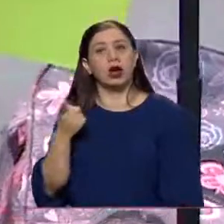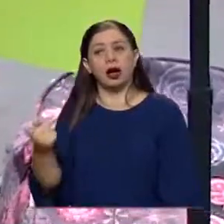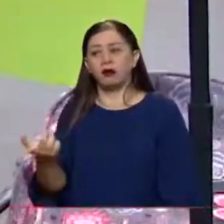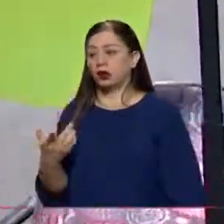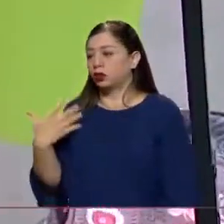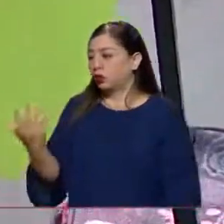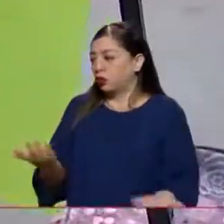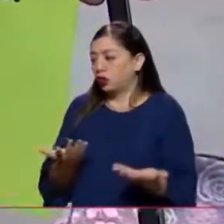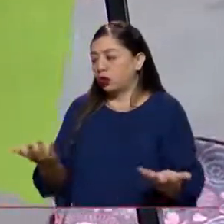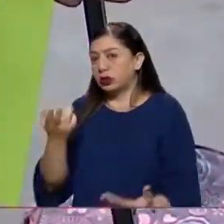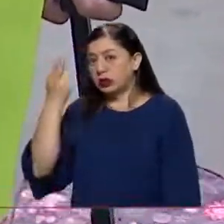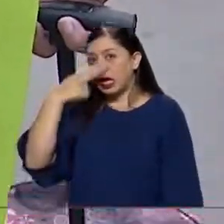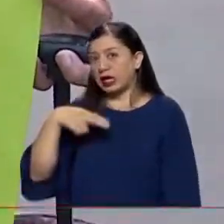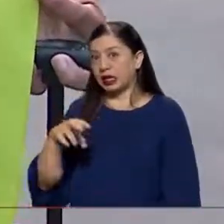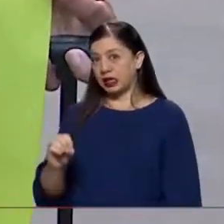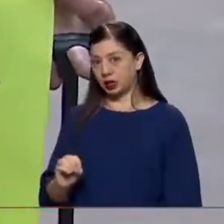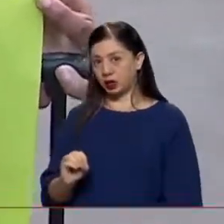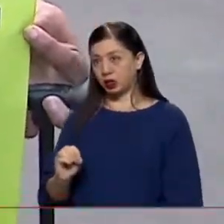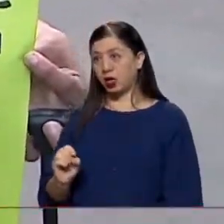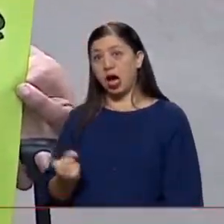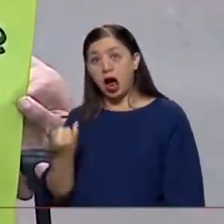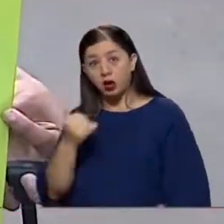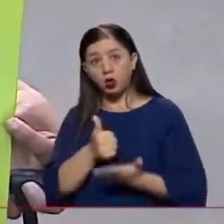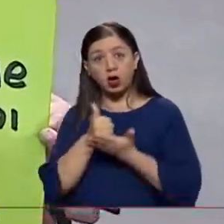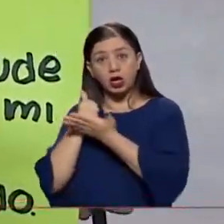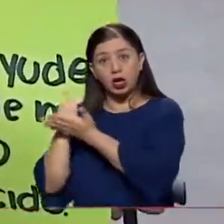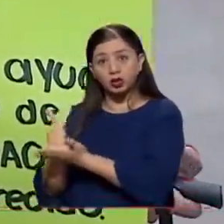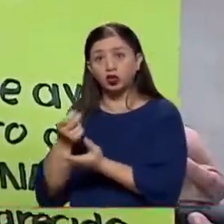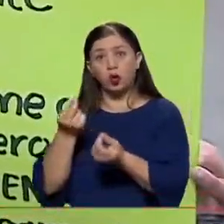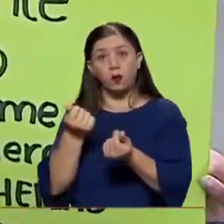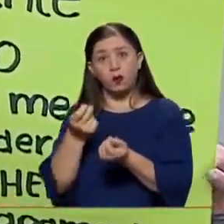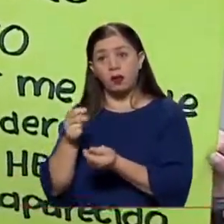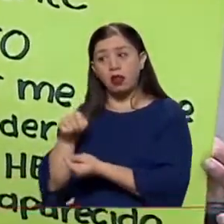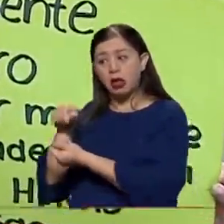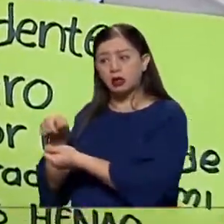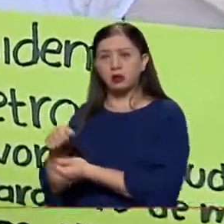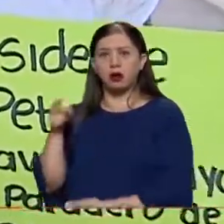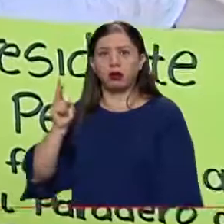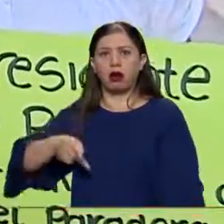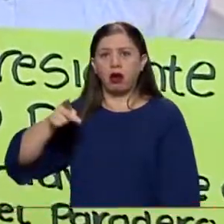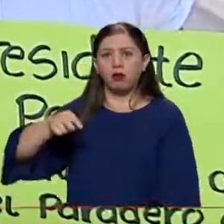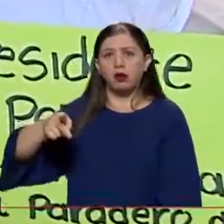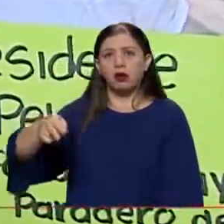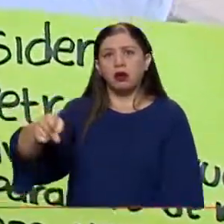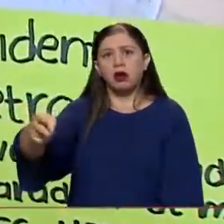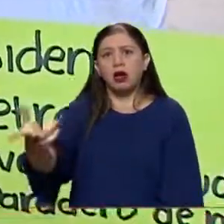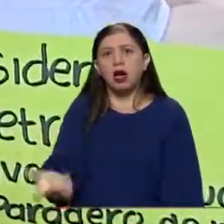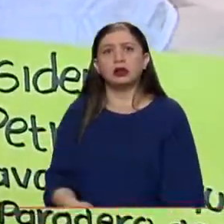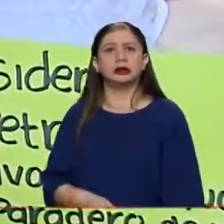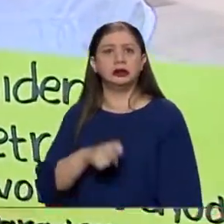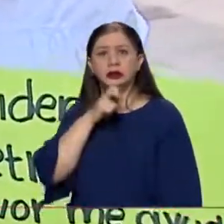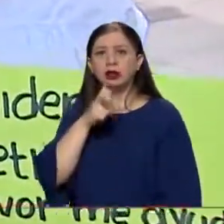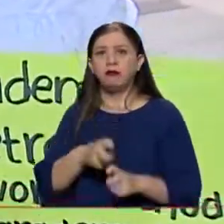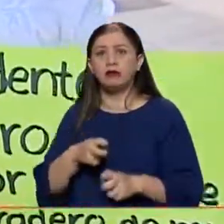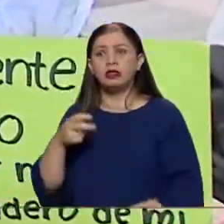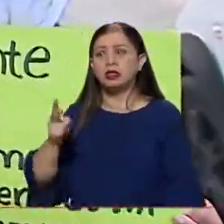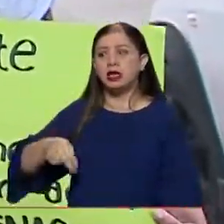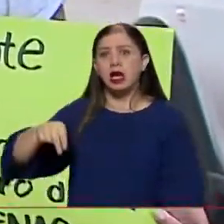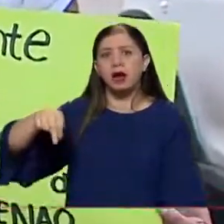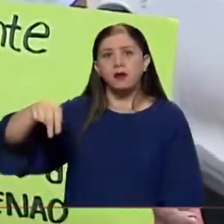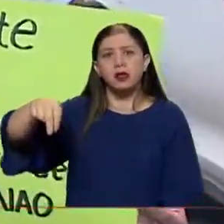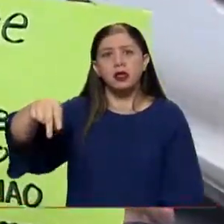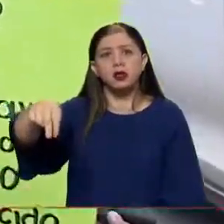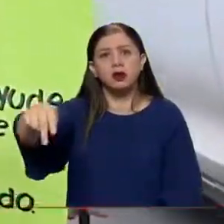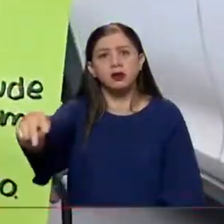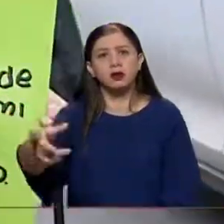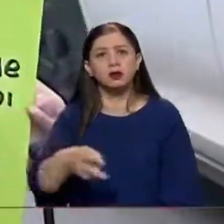respuesta a su hijo. Si alguien la quiere ayudar económicamente para evitar que camine, pues imagínese, todos esos kilómetros, ¿qué puede hacer? La puede